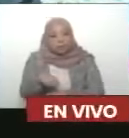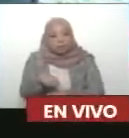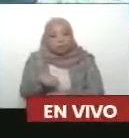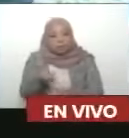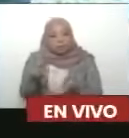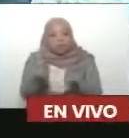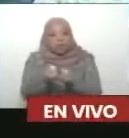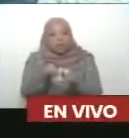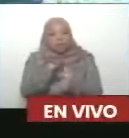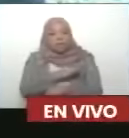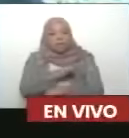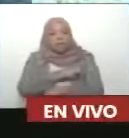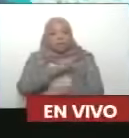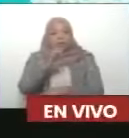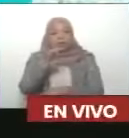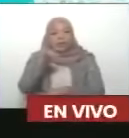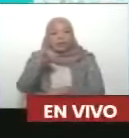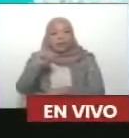En la página del CNE.